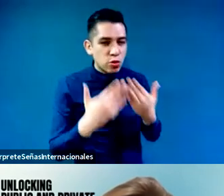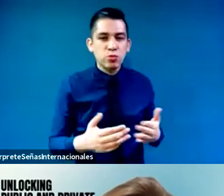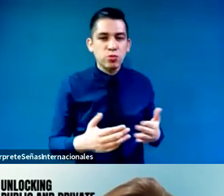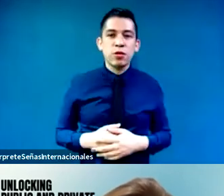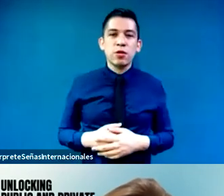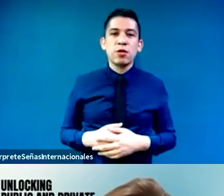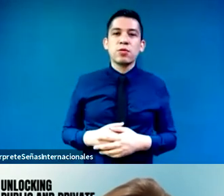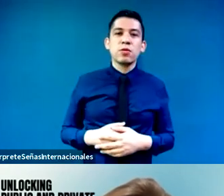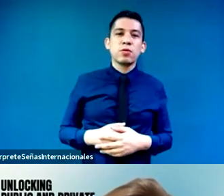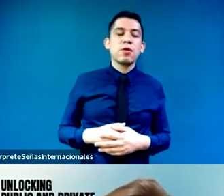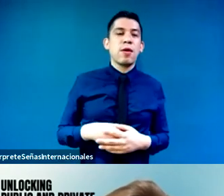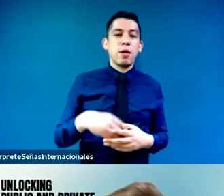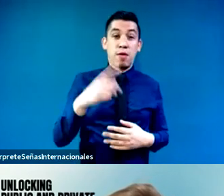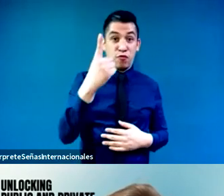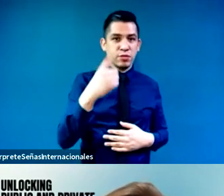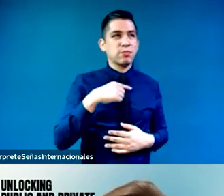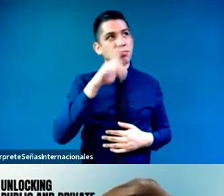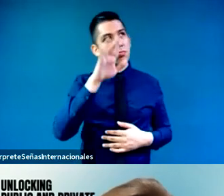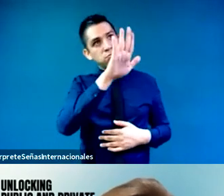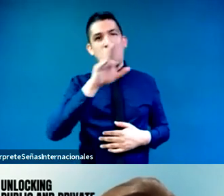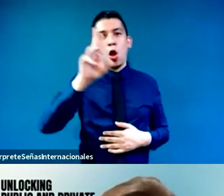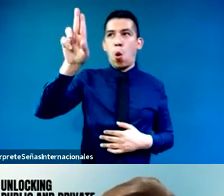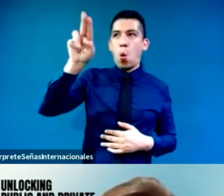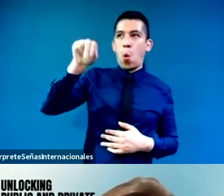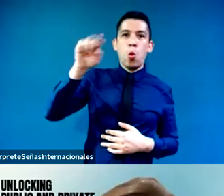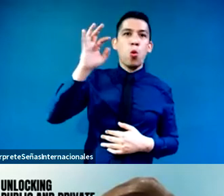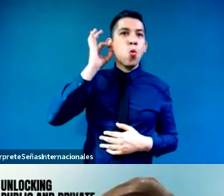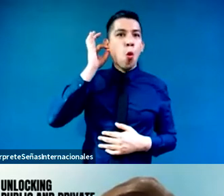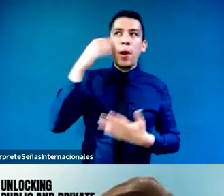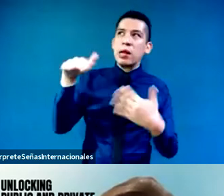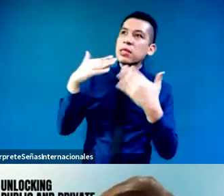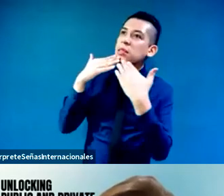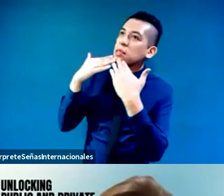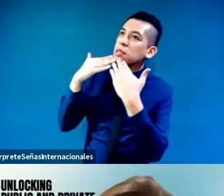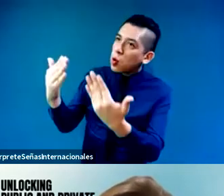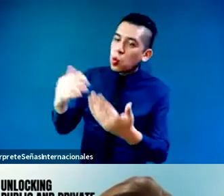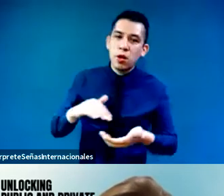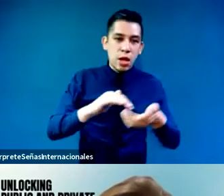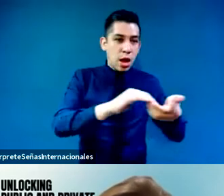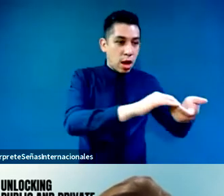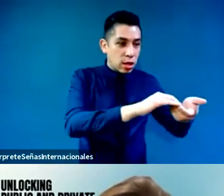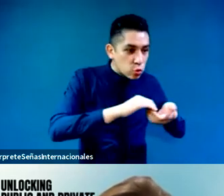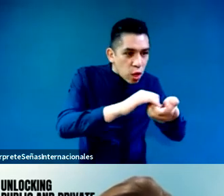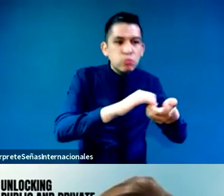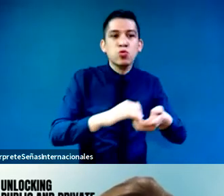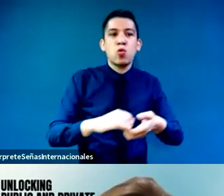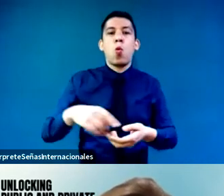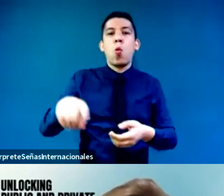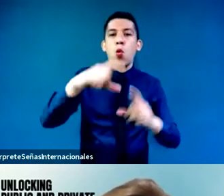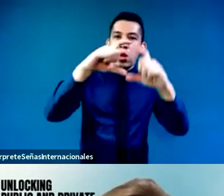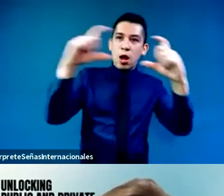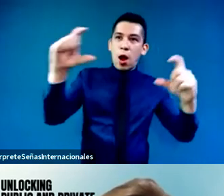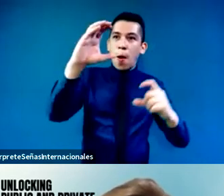las organizaciones internacionales, empresas, sociedad civil y estados líderes de la coalición por estar acá